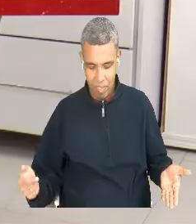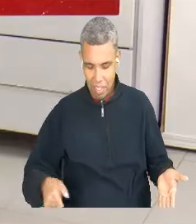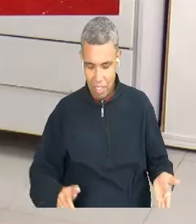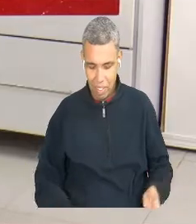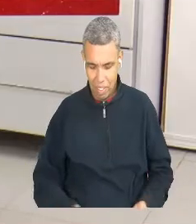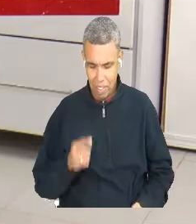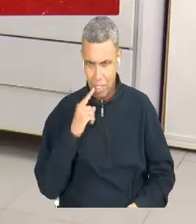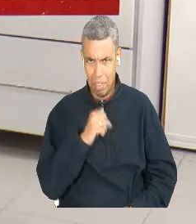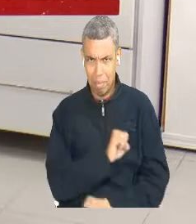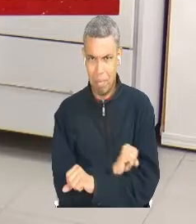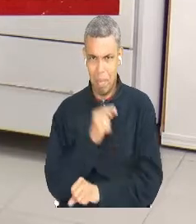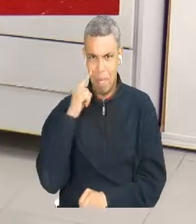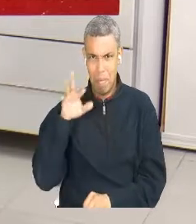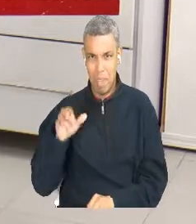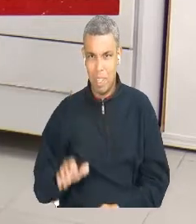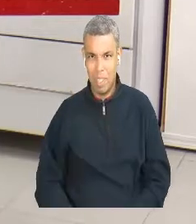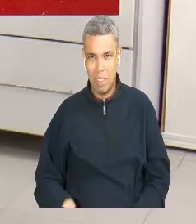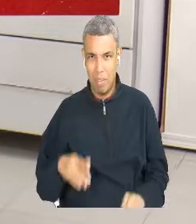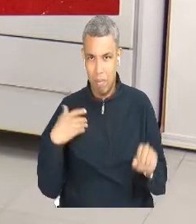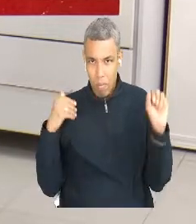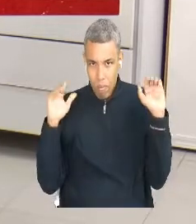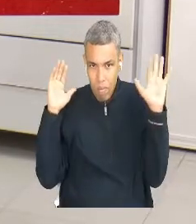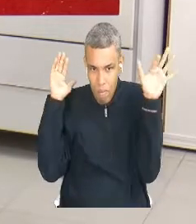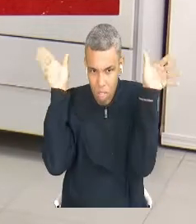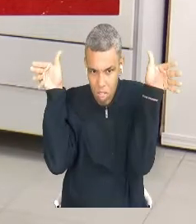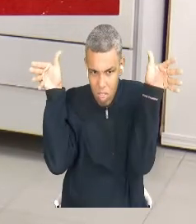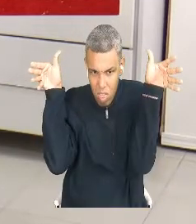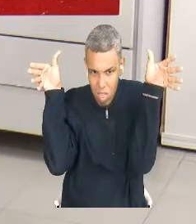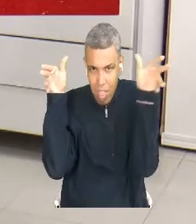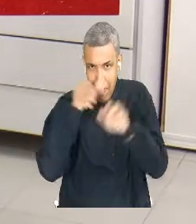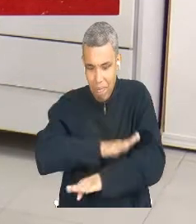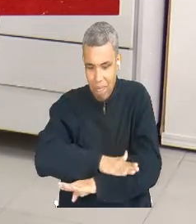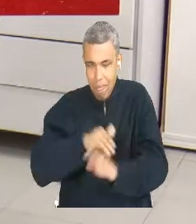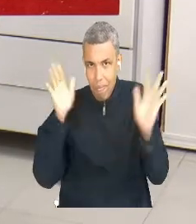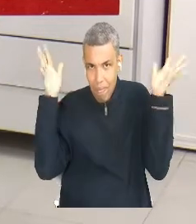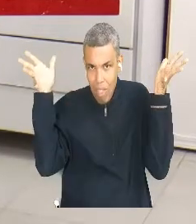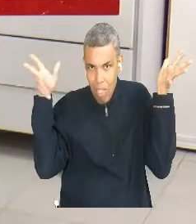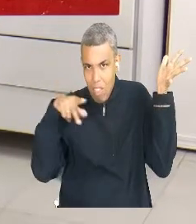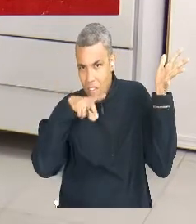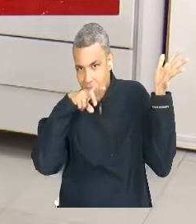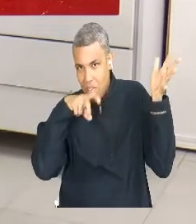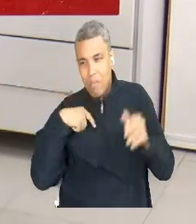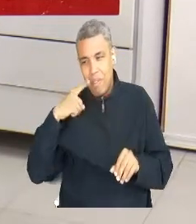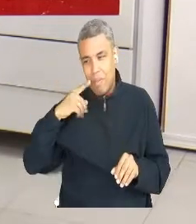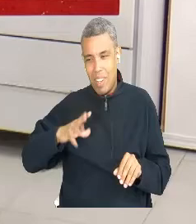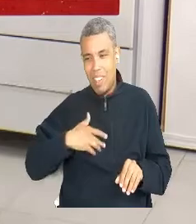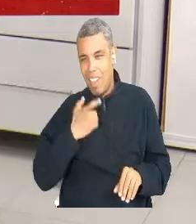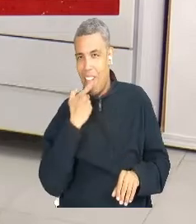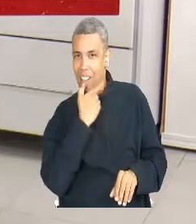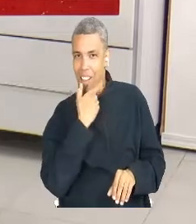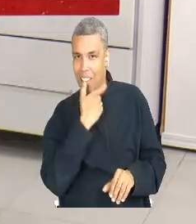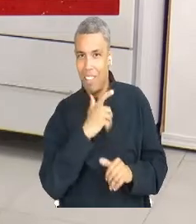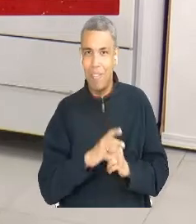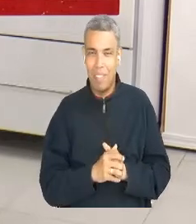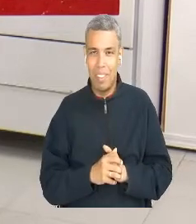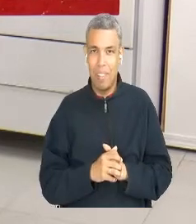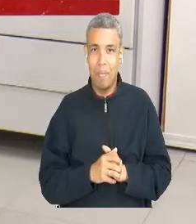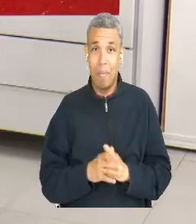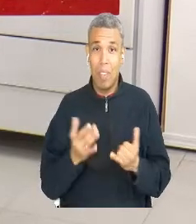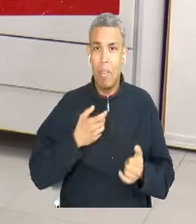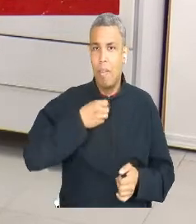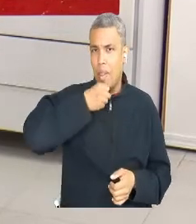La mora. Vamos entonces a hacerlo como quien dice los retoques finales, sí, ¿no? Ya no, ya sí, nos están trayendo el helado.